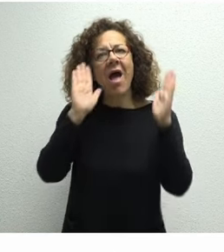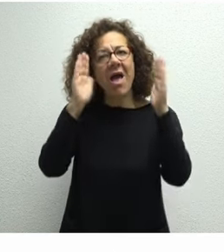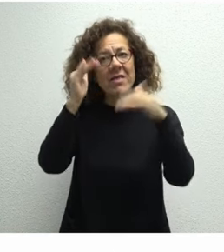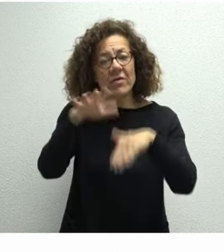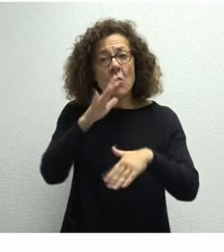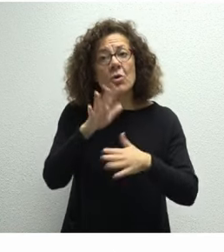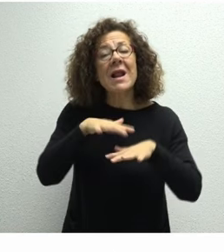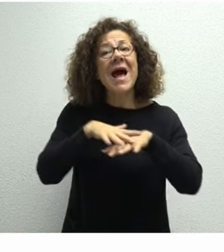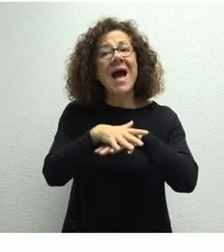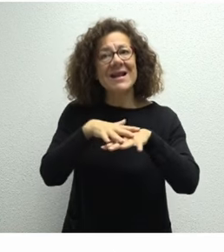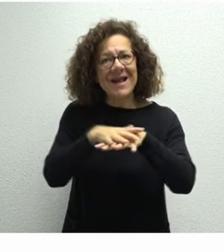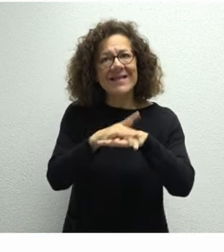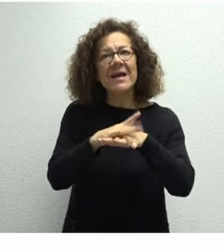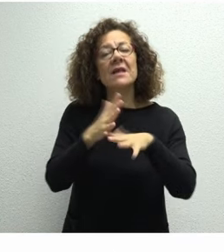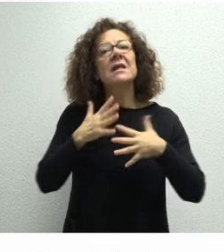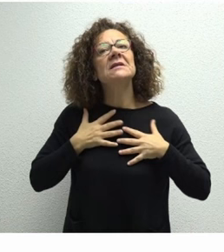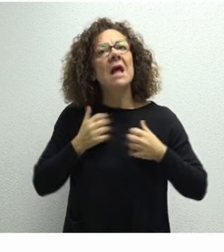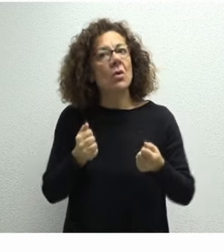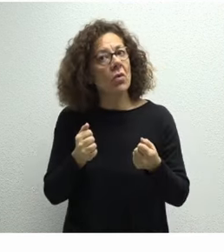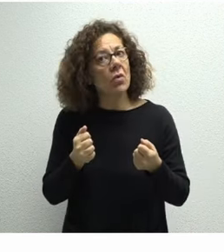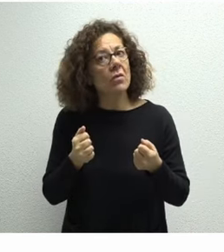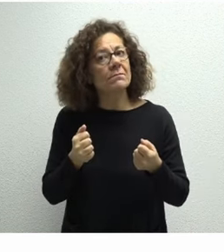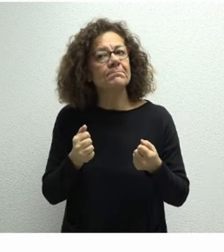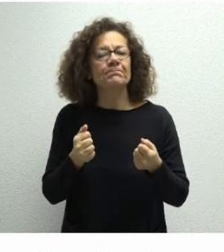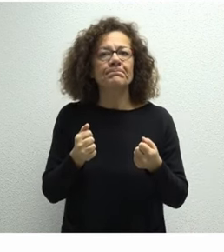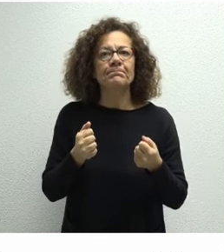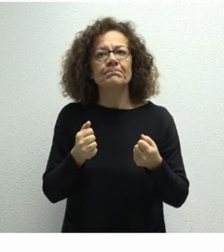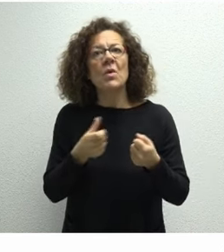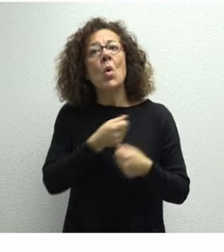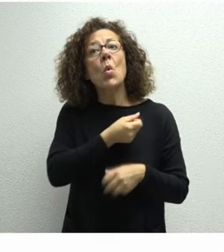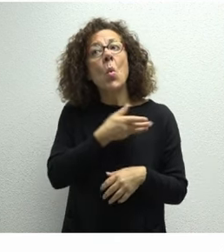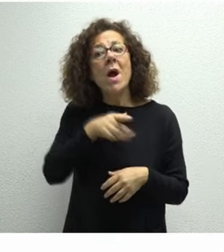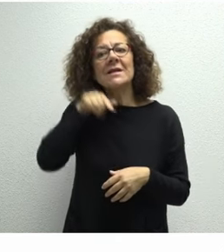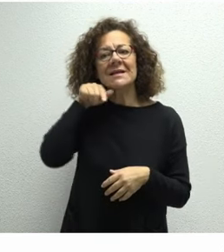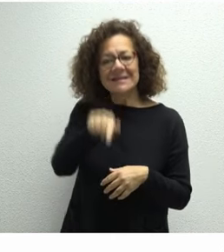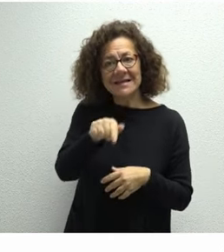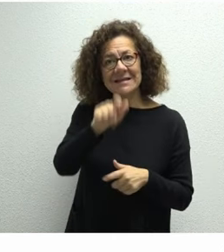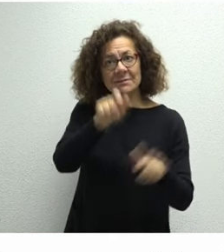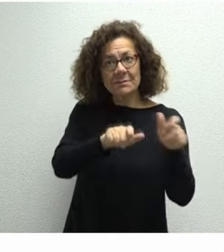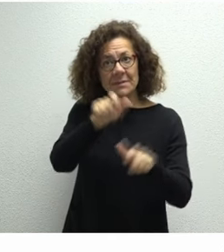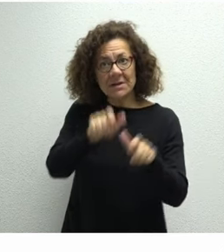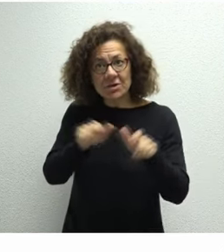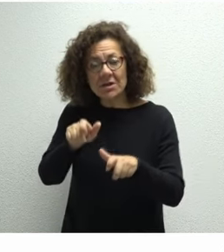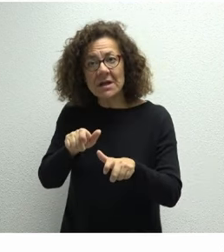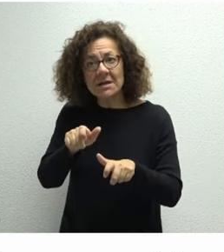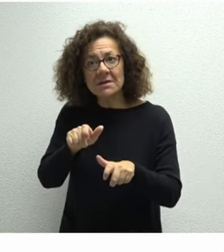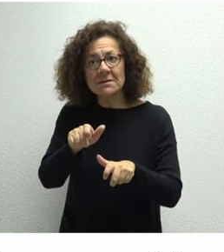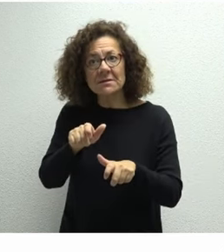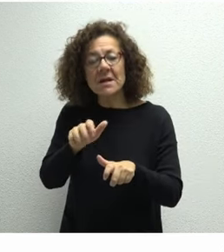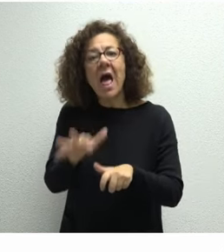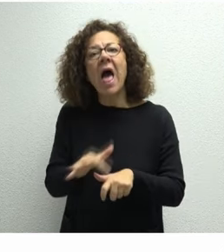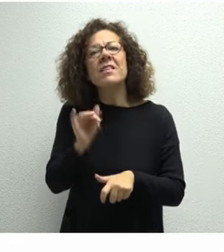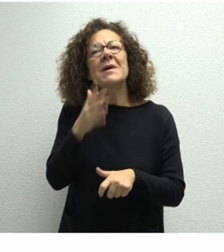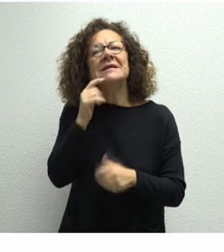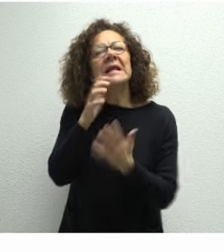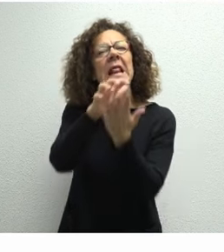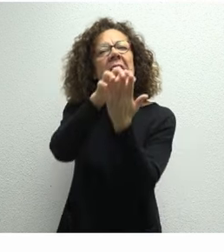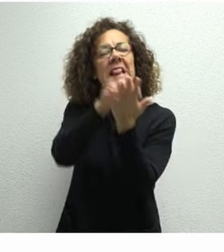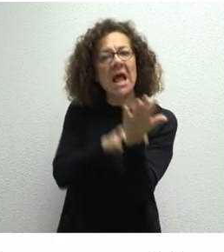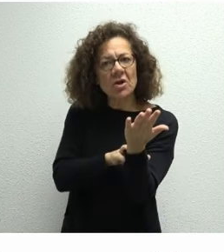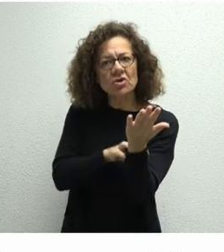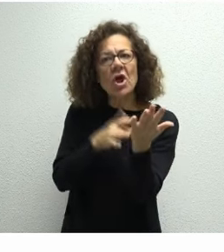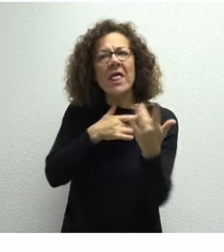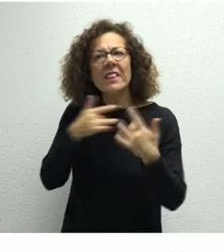la red las redes de salud sí Cuántas de esas tienen diagnósticos Y qué tipo de